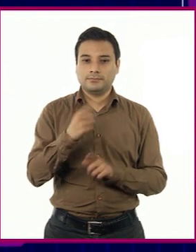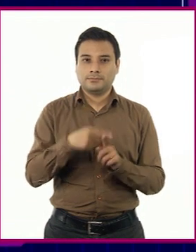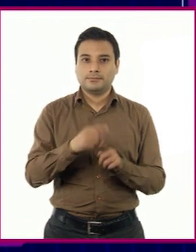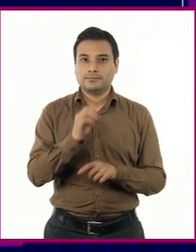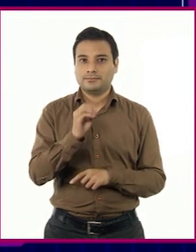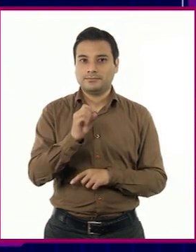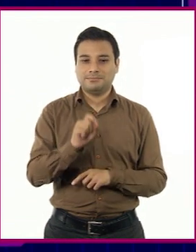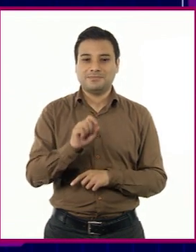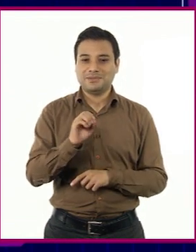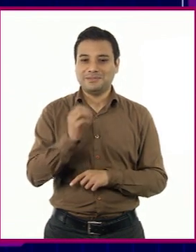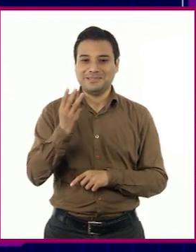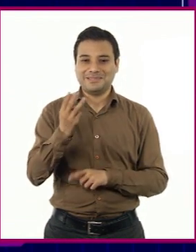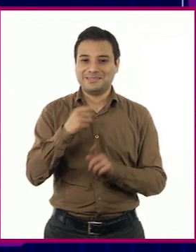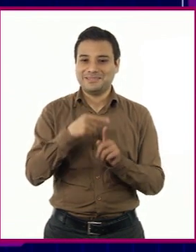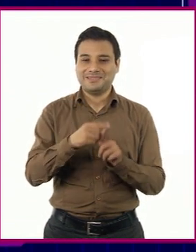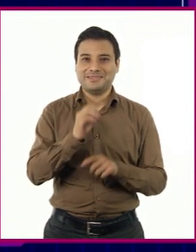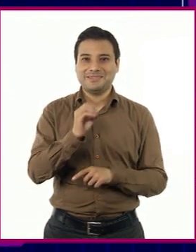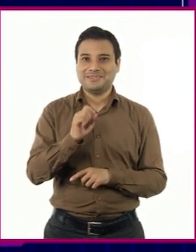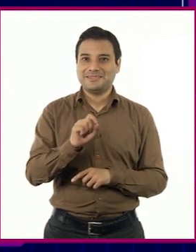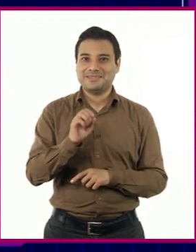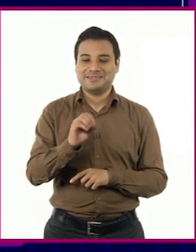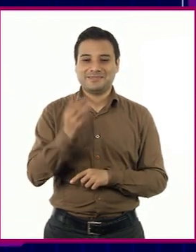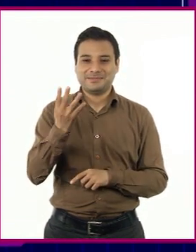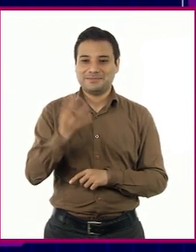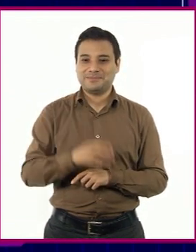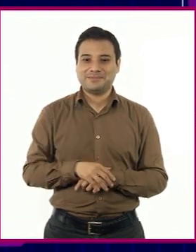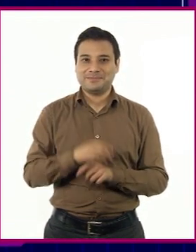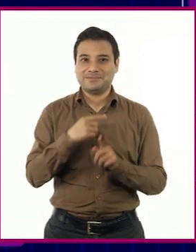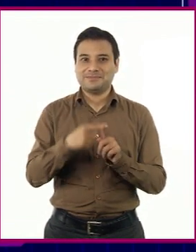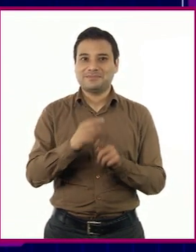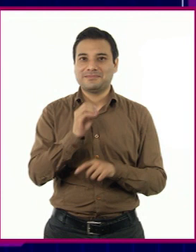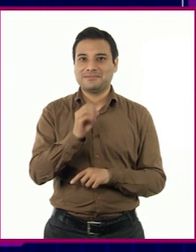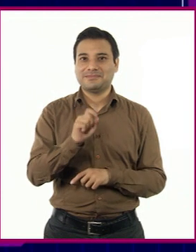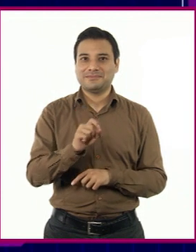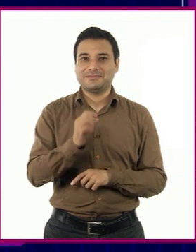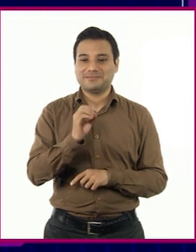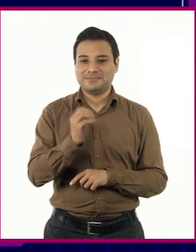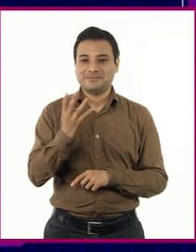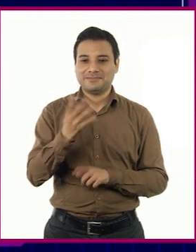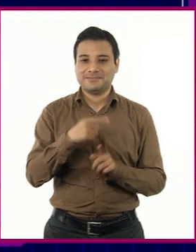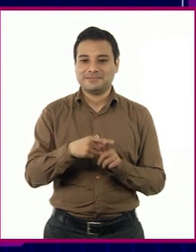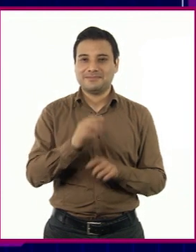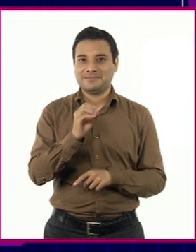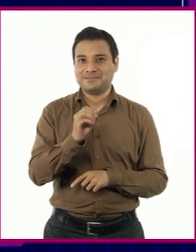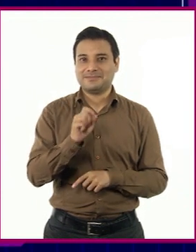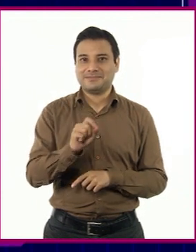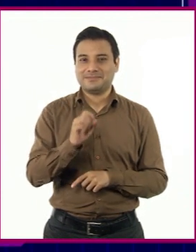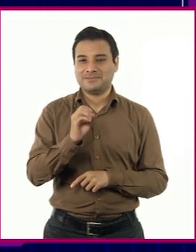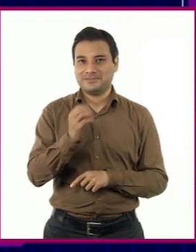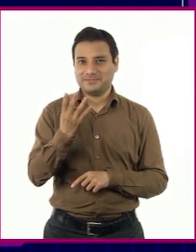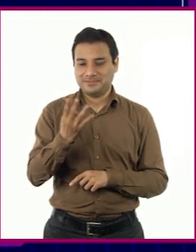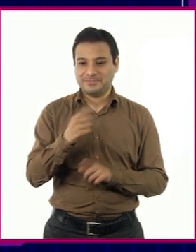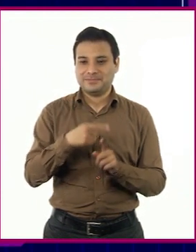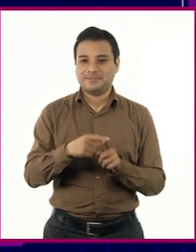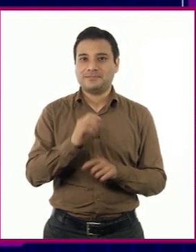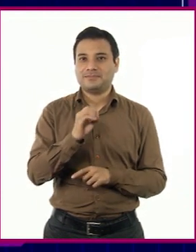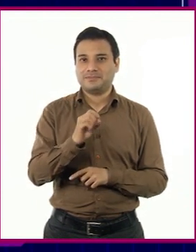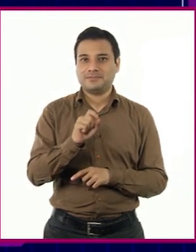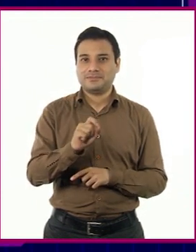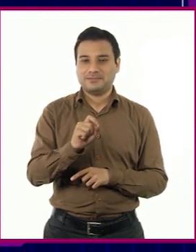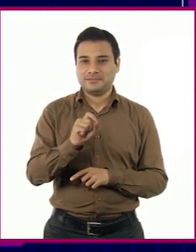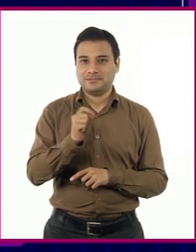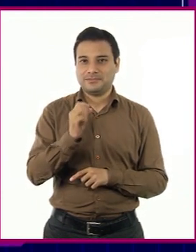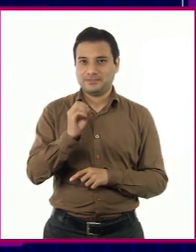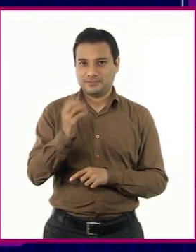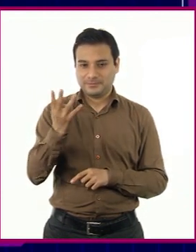0.03 más 0.04 más 0.04 más 0.04 más